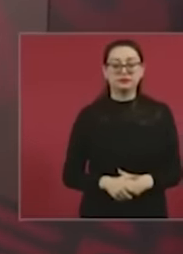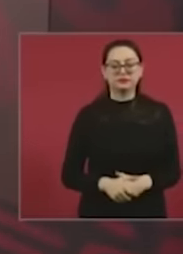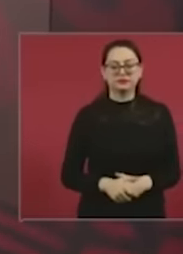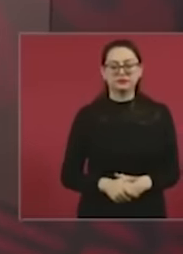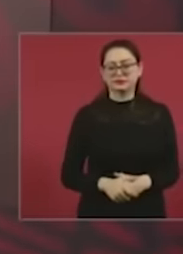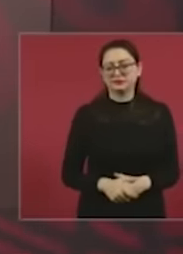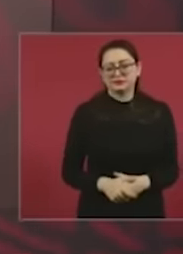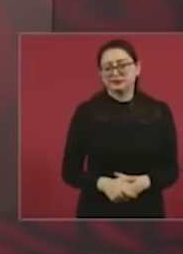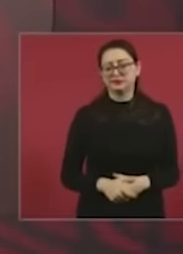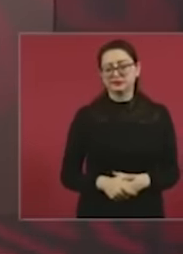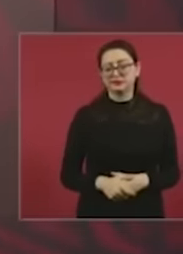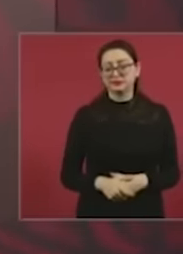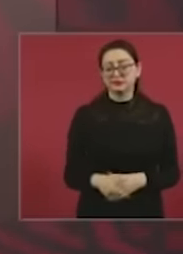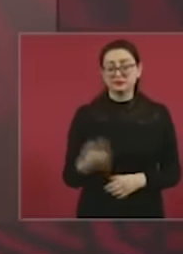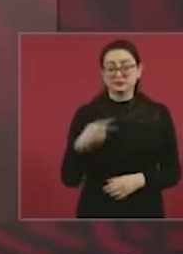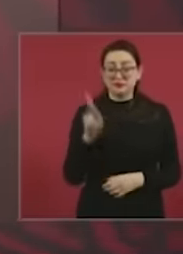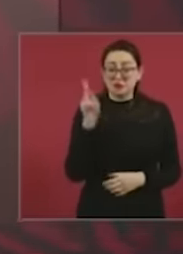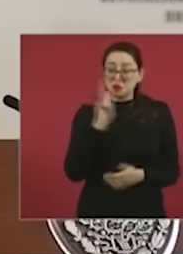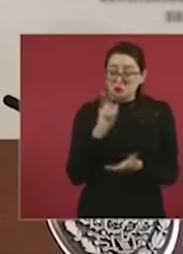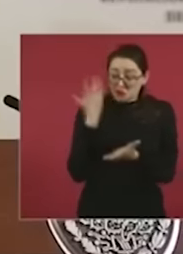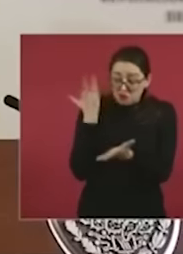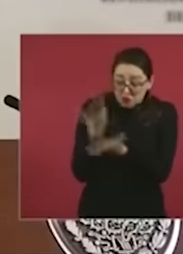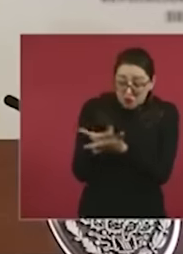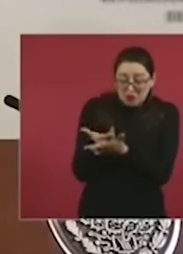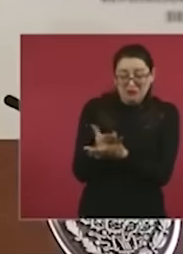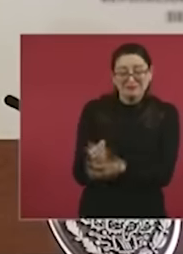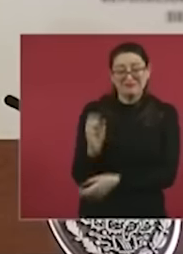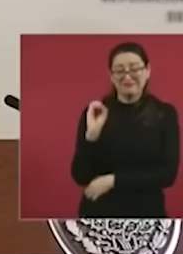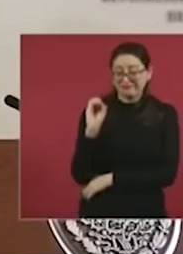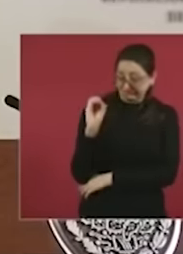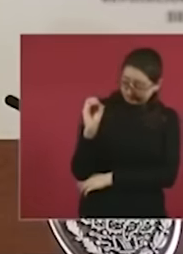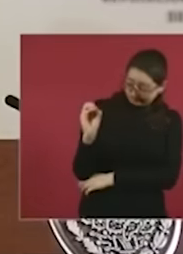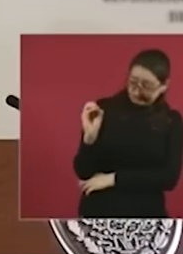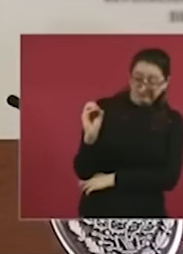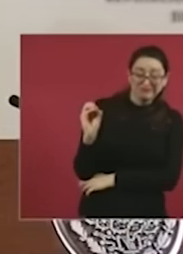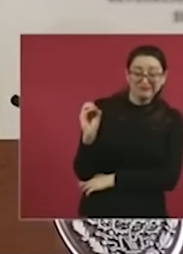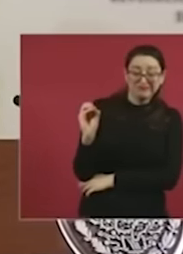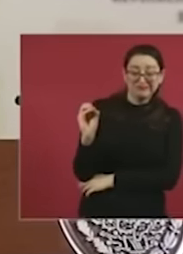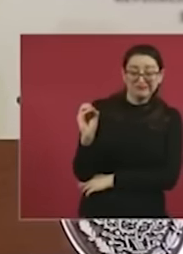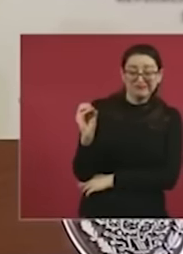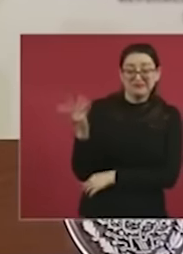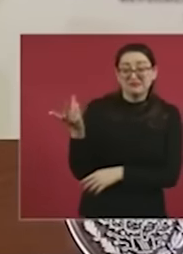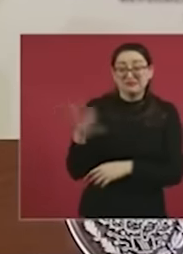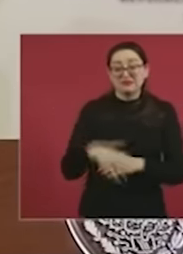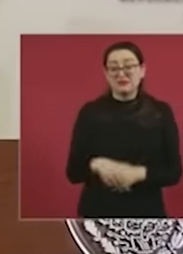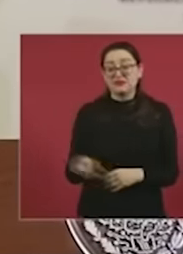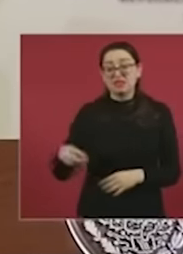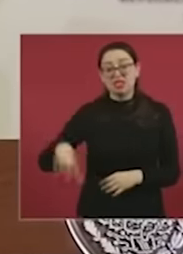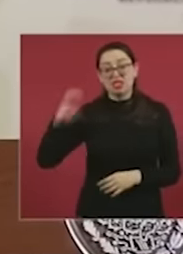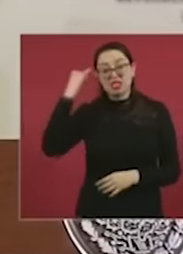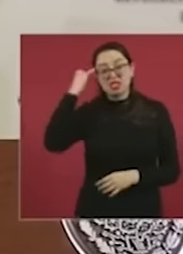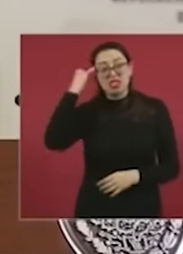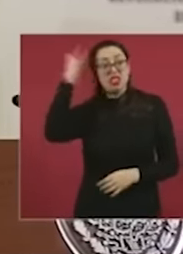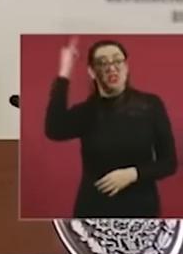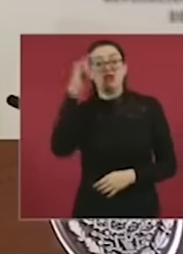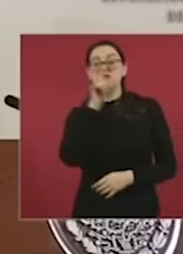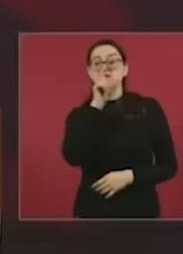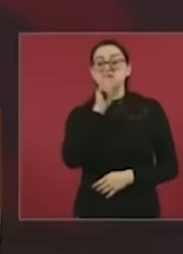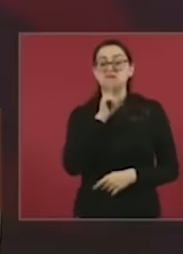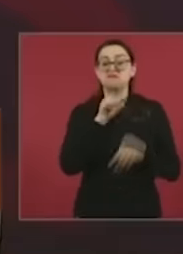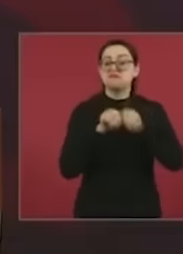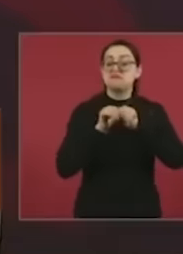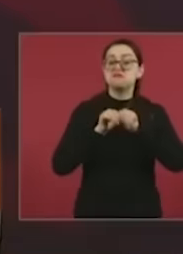tiene comercio con los Estados Unidos que reemplazaron a China solo que esto